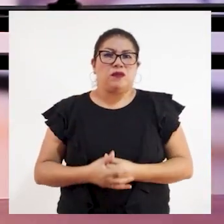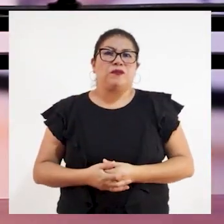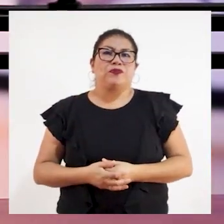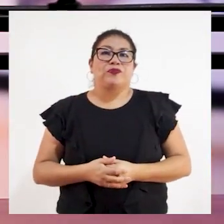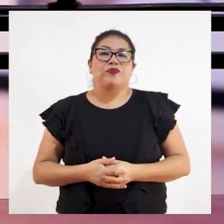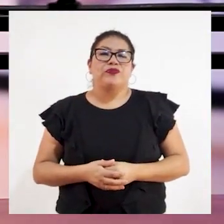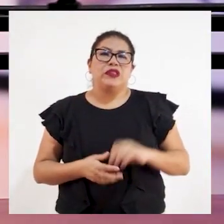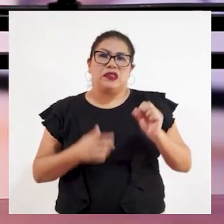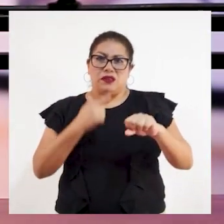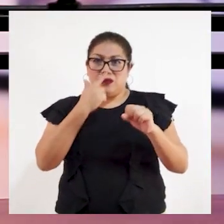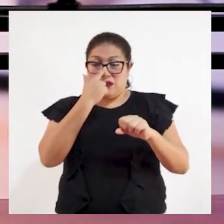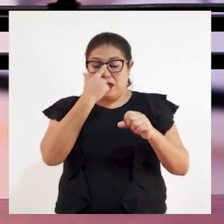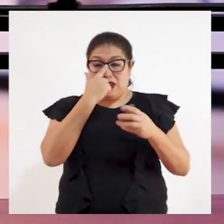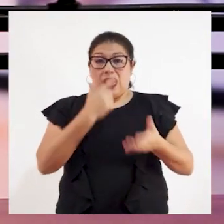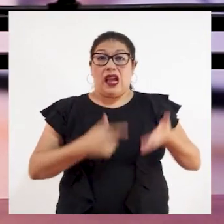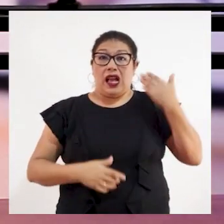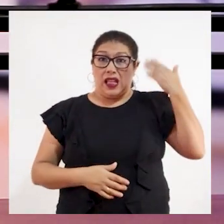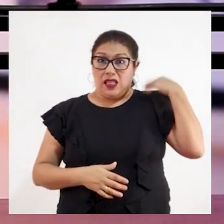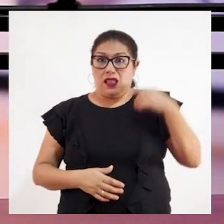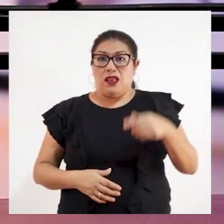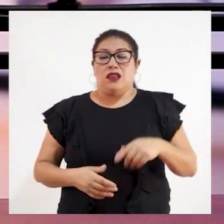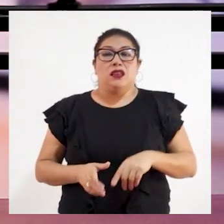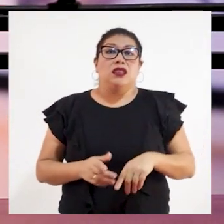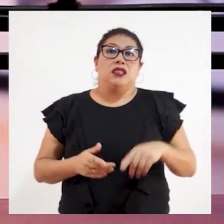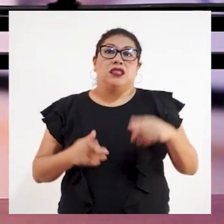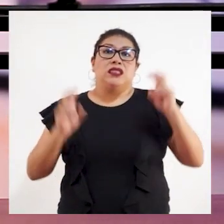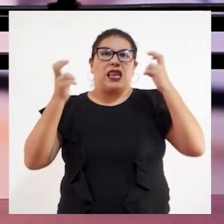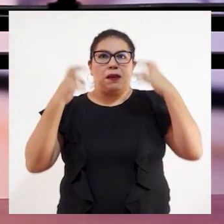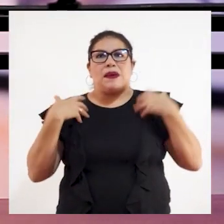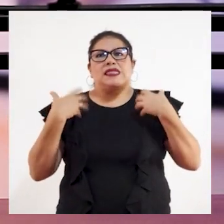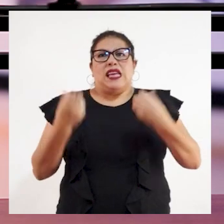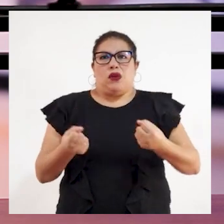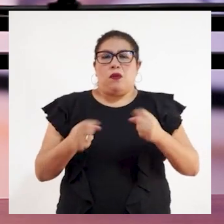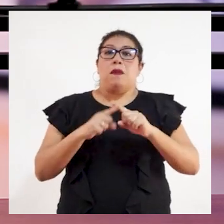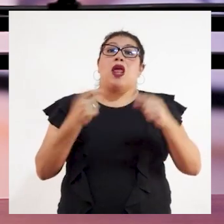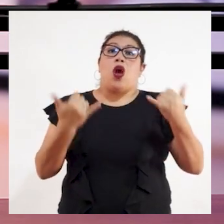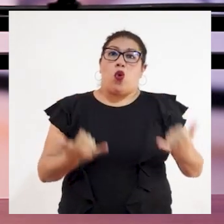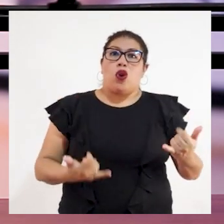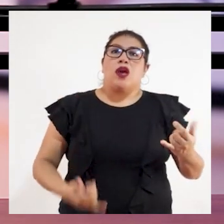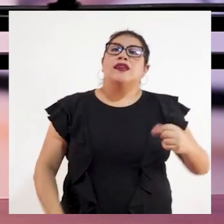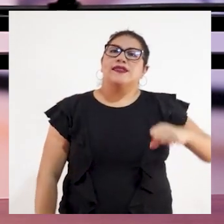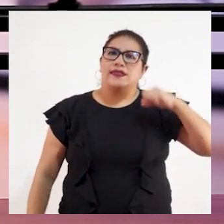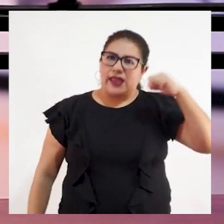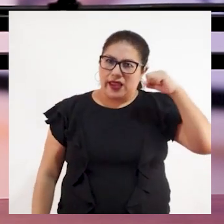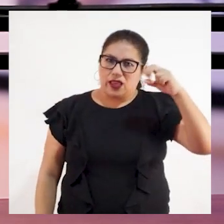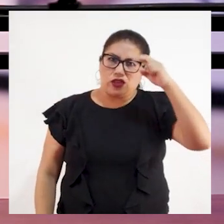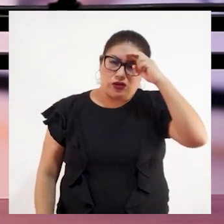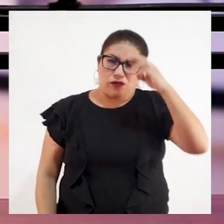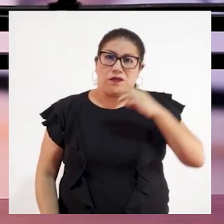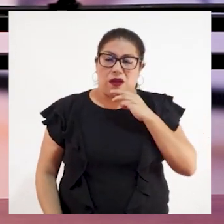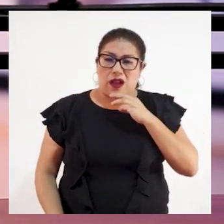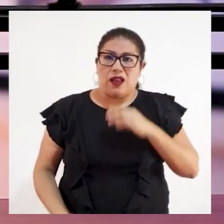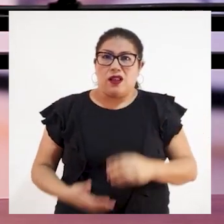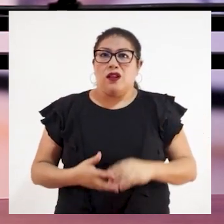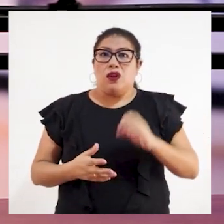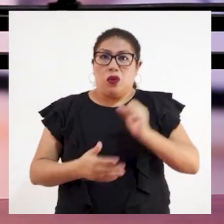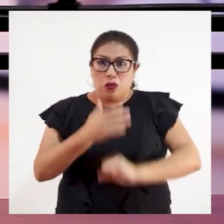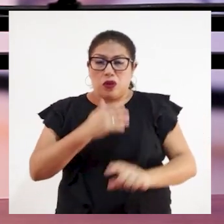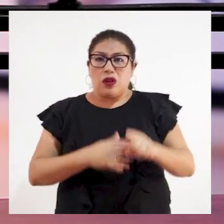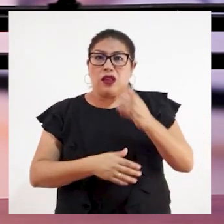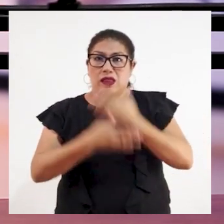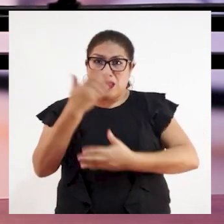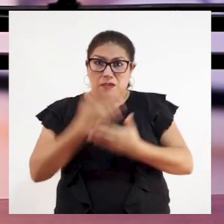un tema de salud, pero hoy es un tema de derecho y de derechos humanos. O sea, cuando tiene un certificado de